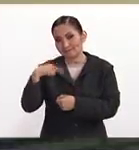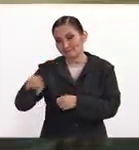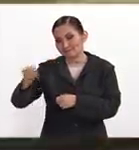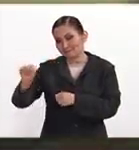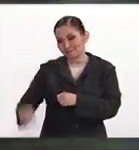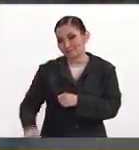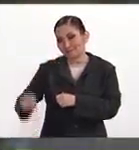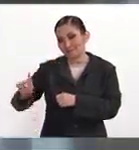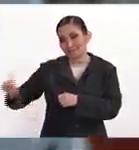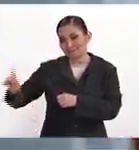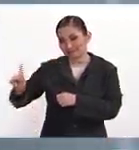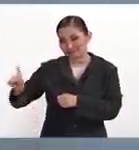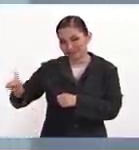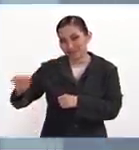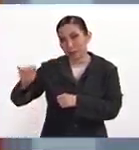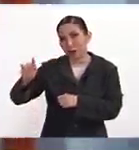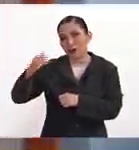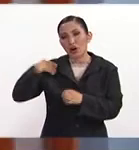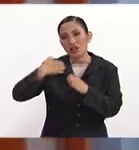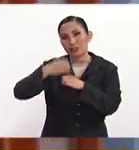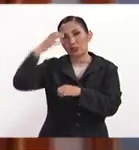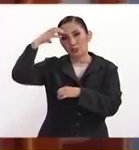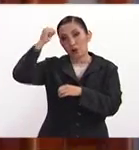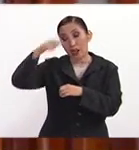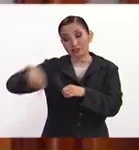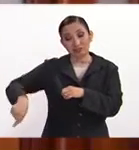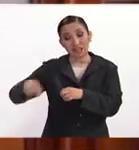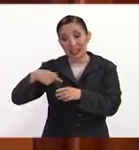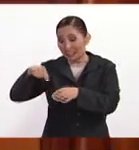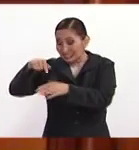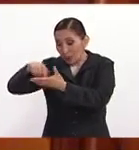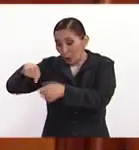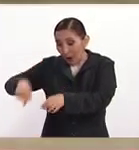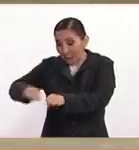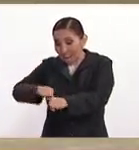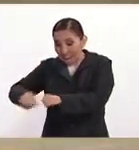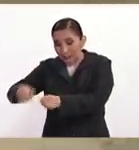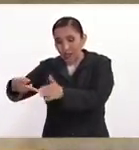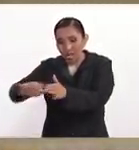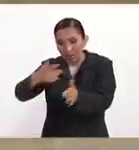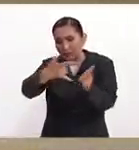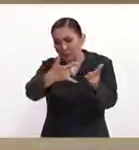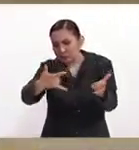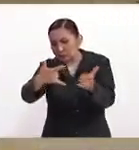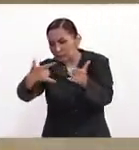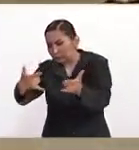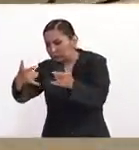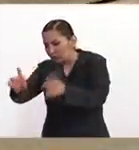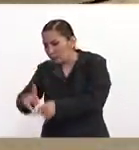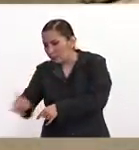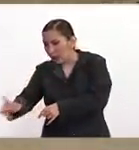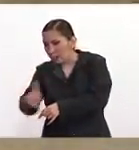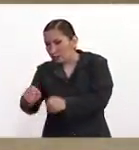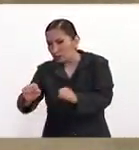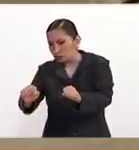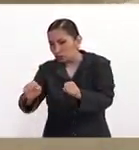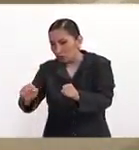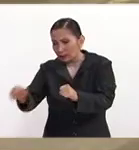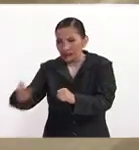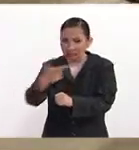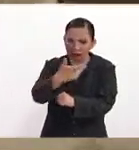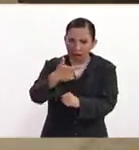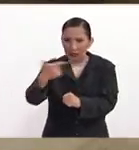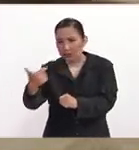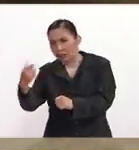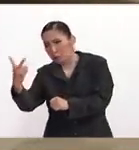parte sur poniente de Puebla con el estado de Morelos. De estos sismos que han tenido características similares en su magnitud, entre 7